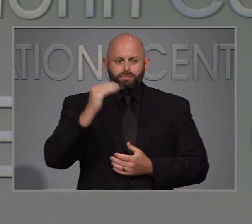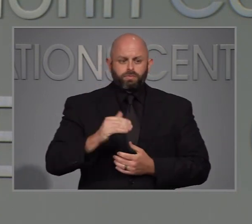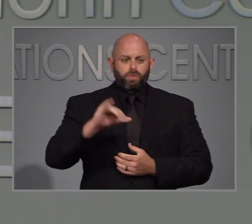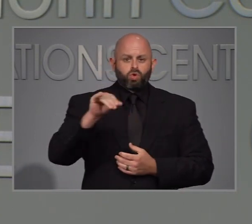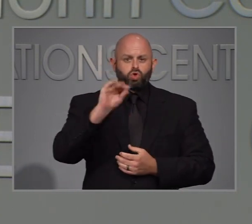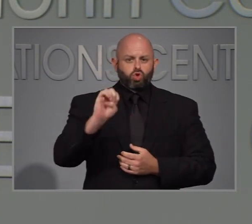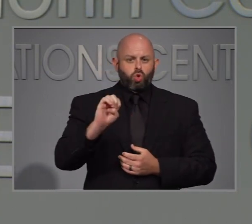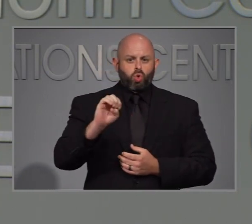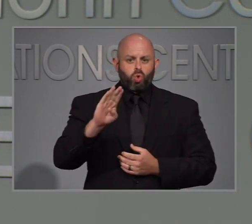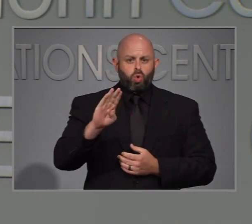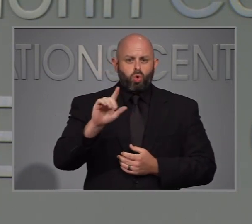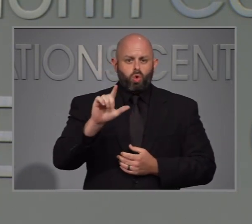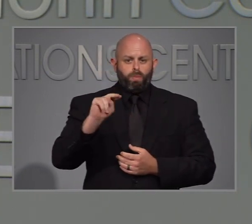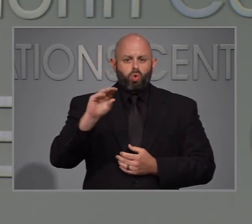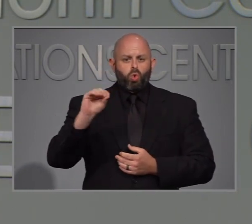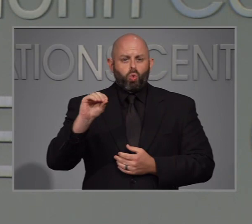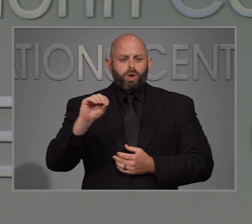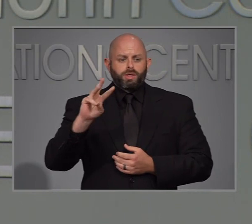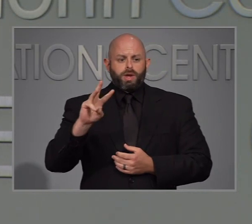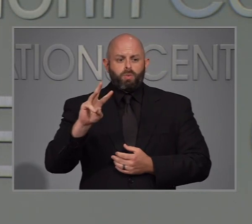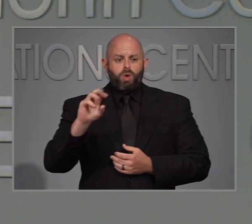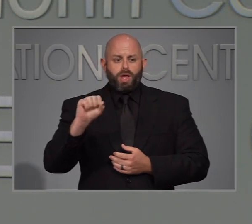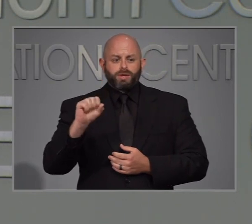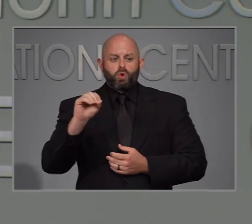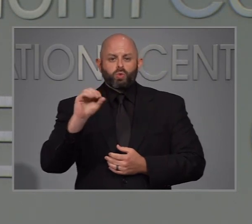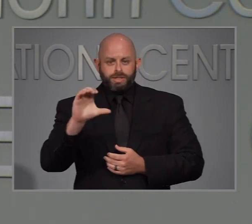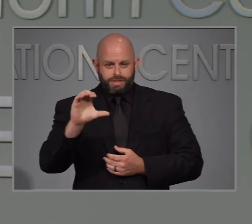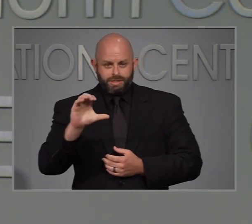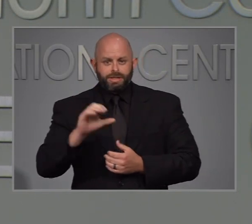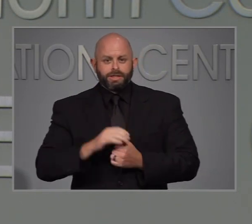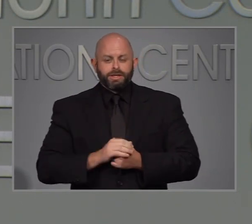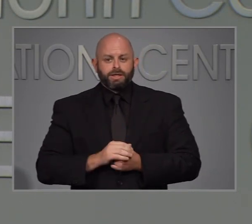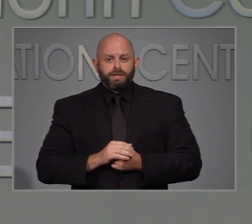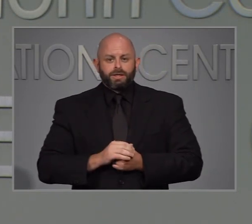Joe Bruno, WSOC.